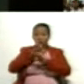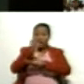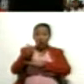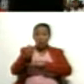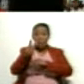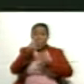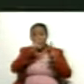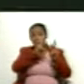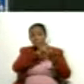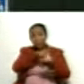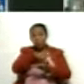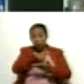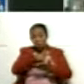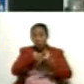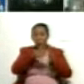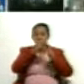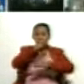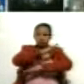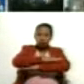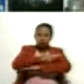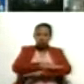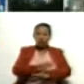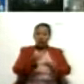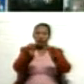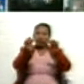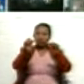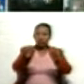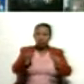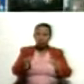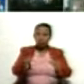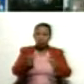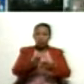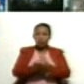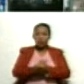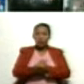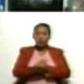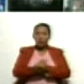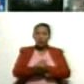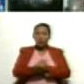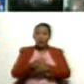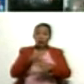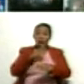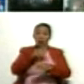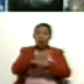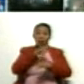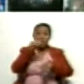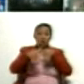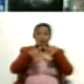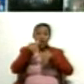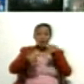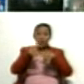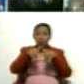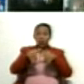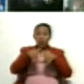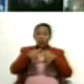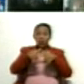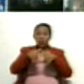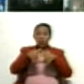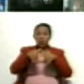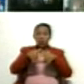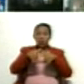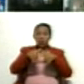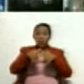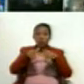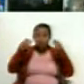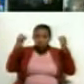manera ordenada, cívica, los que fueron a votar con el corazón en la mano, porque a